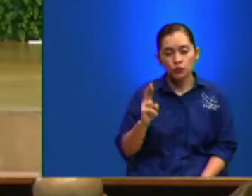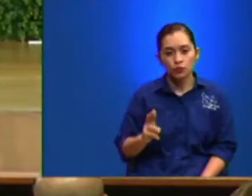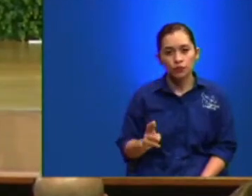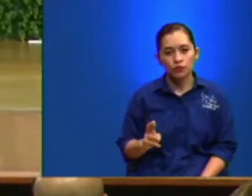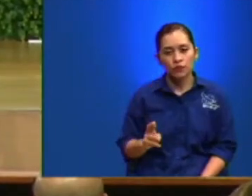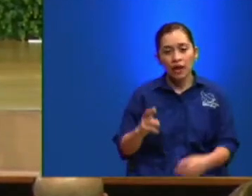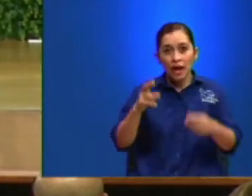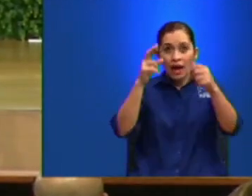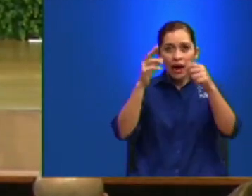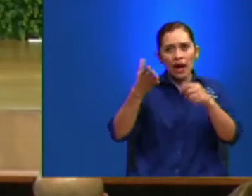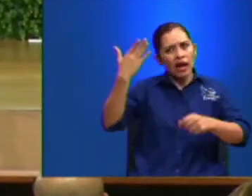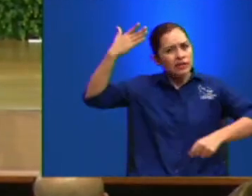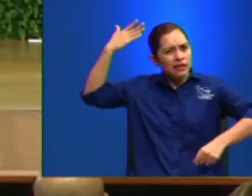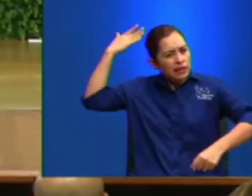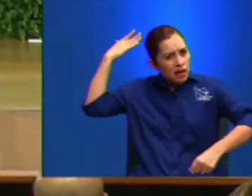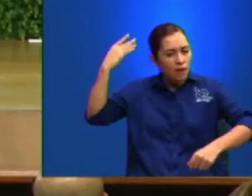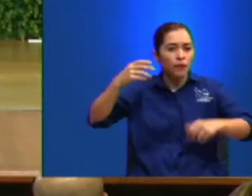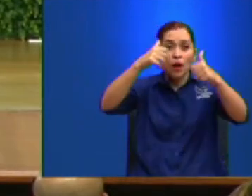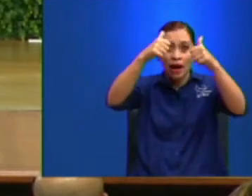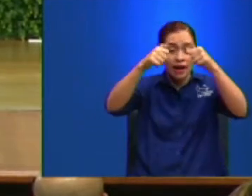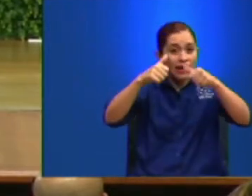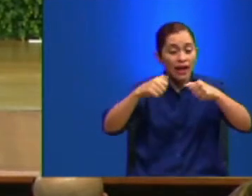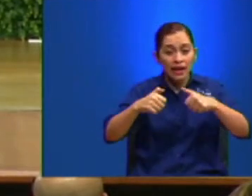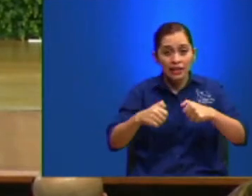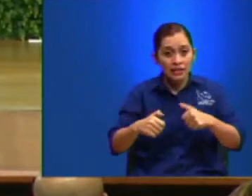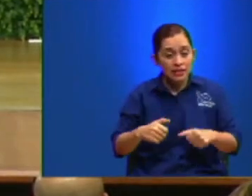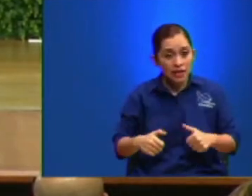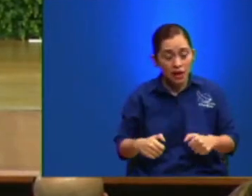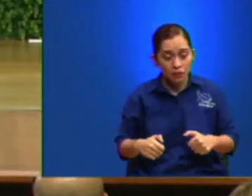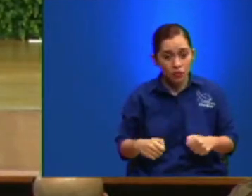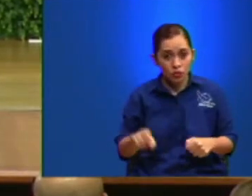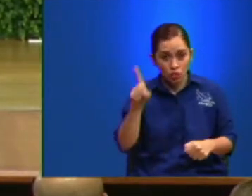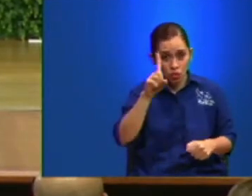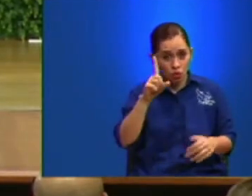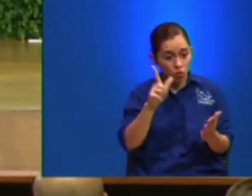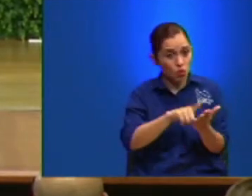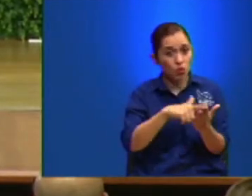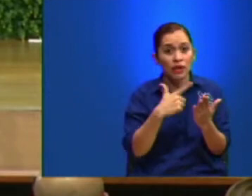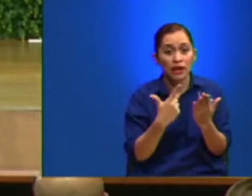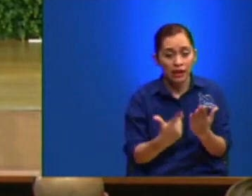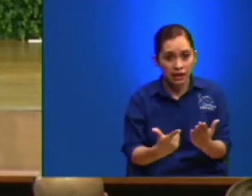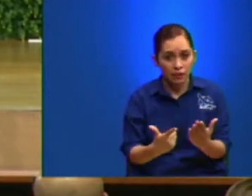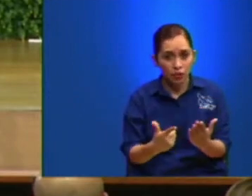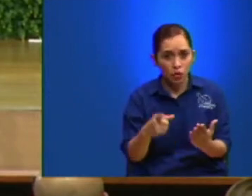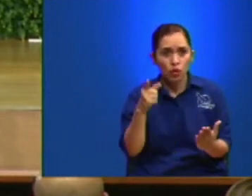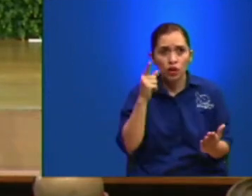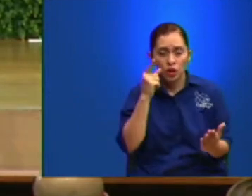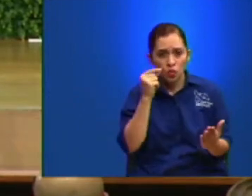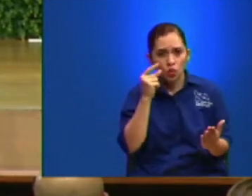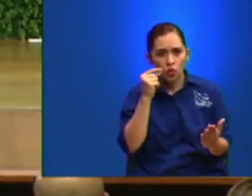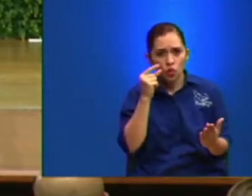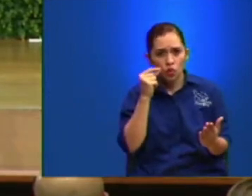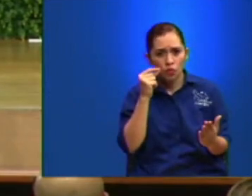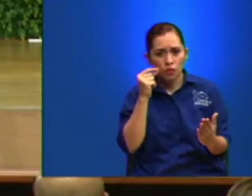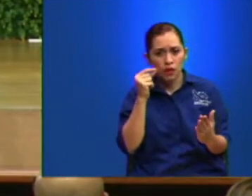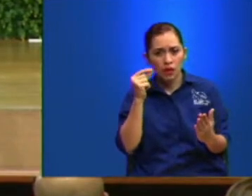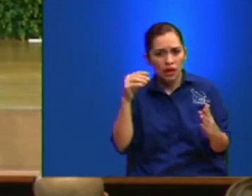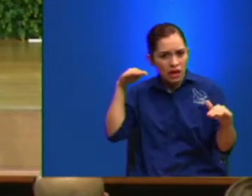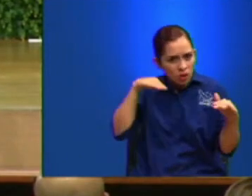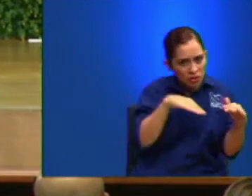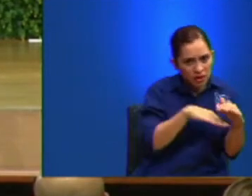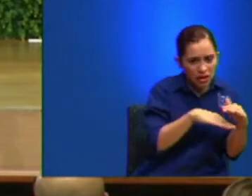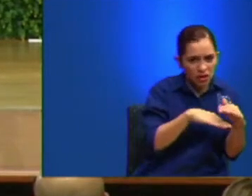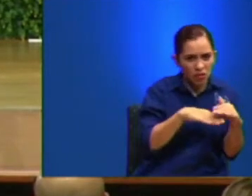analizando incluso que hay en mis manos un libro en donde de un hombre que lo metieron a la cárcel en rusia